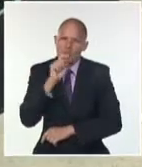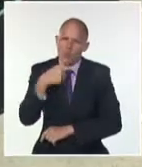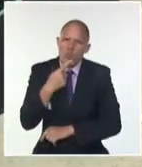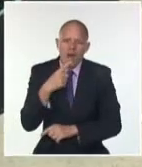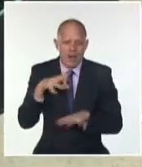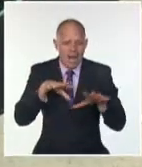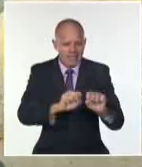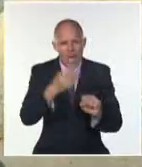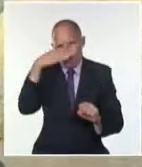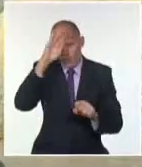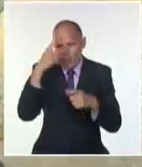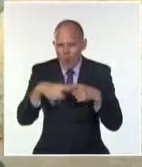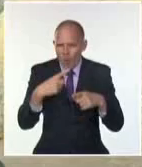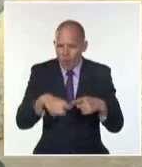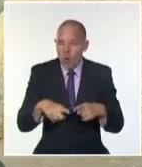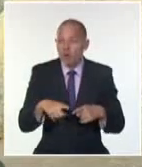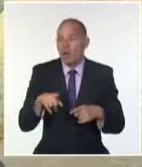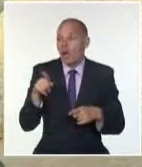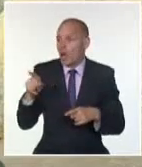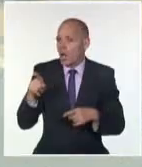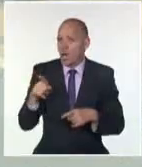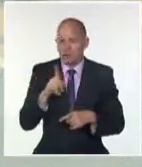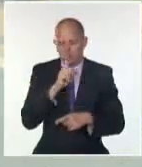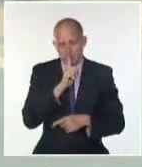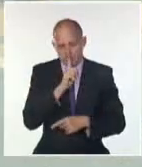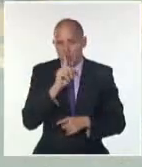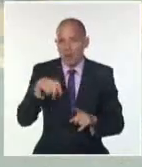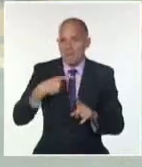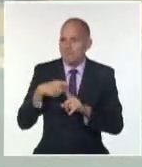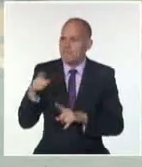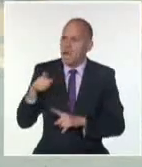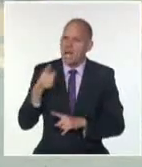convocatoria de José Martí para iniciar la guerra necesaria.